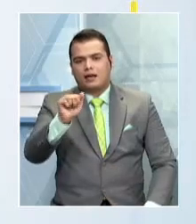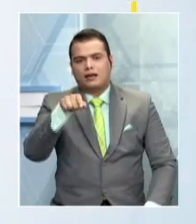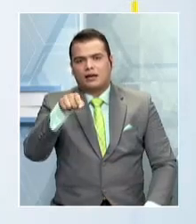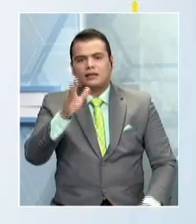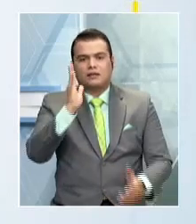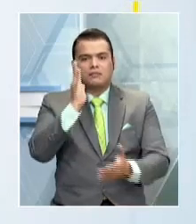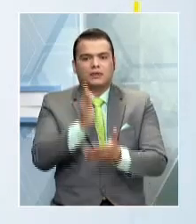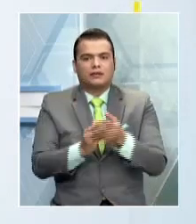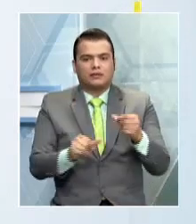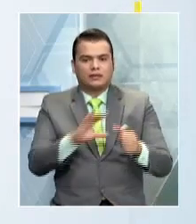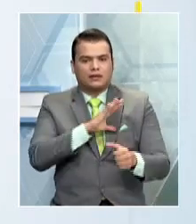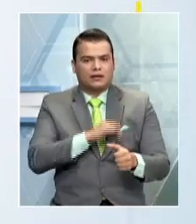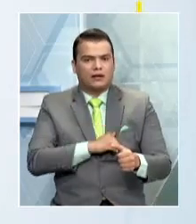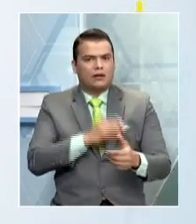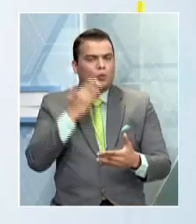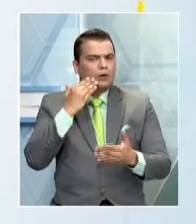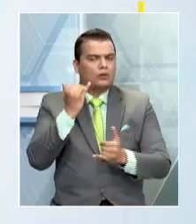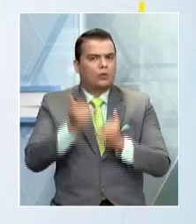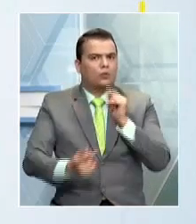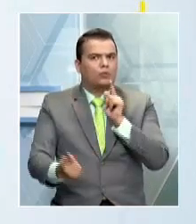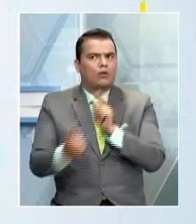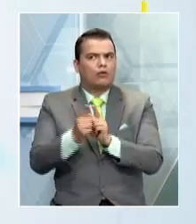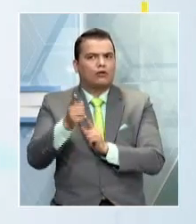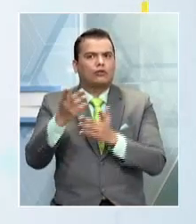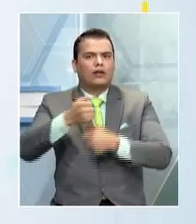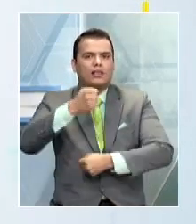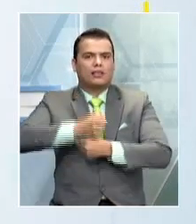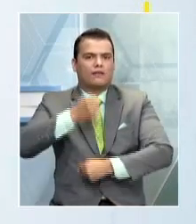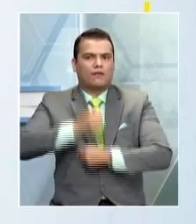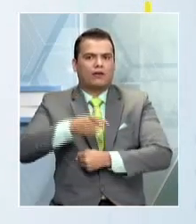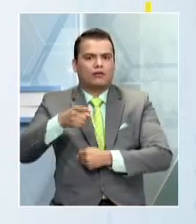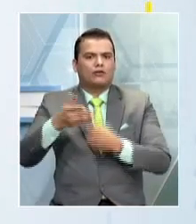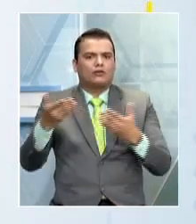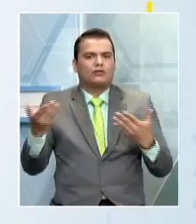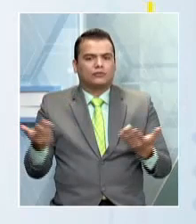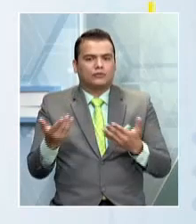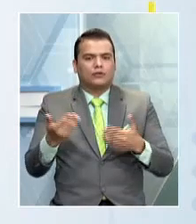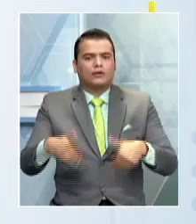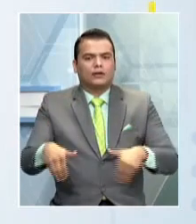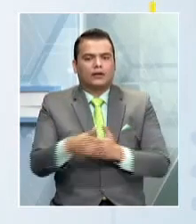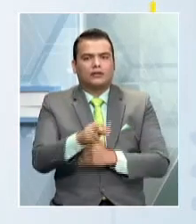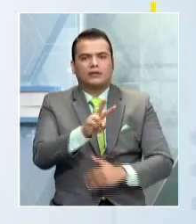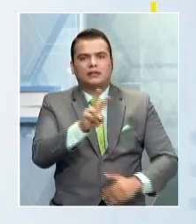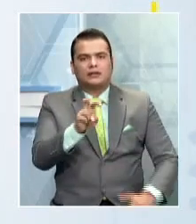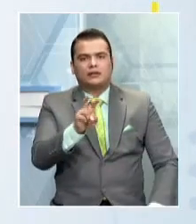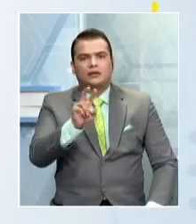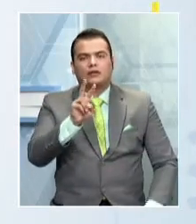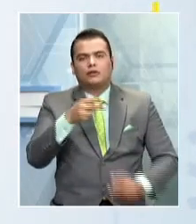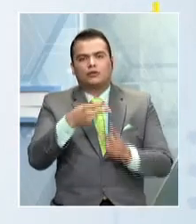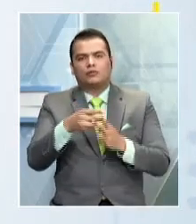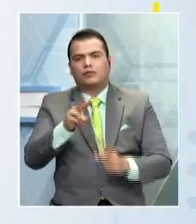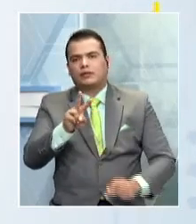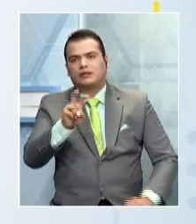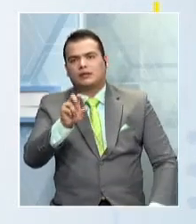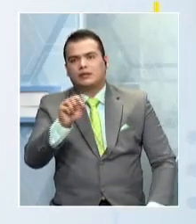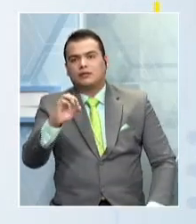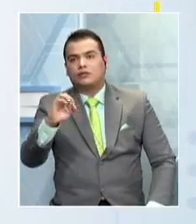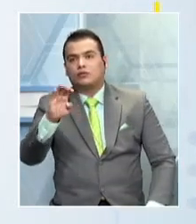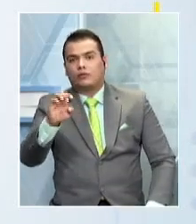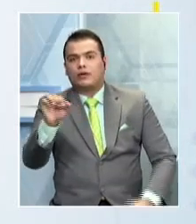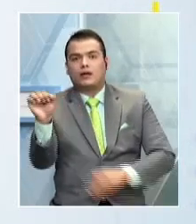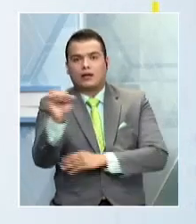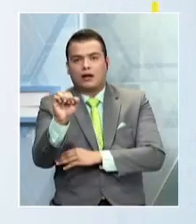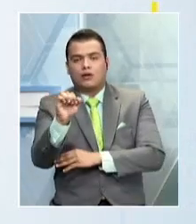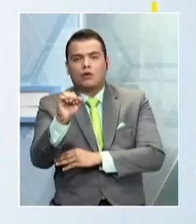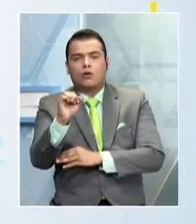ciudad de Cali. Fue vista por última vez en su lugar de trabajo, en la carrera 27, número 0709, cuando se dirigía en su carro Twingo